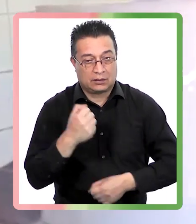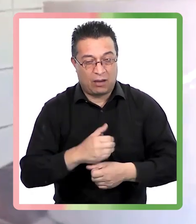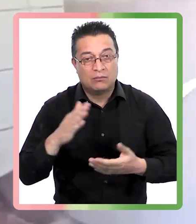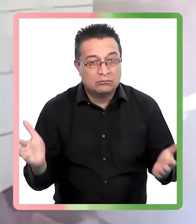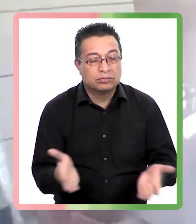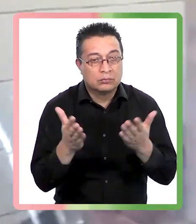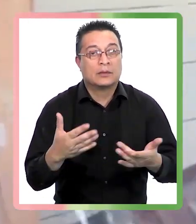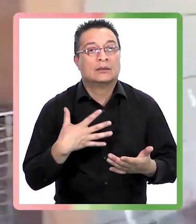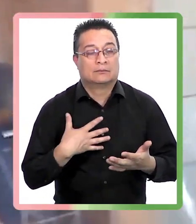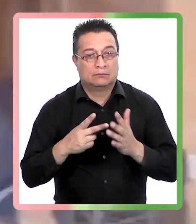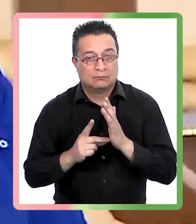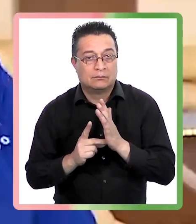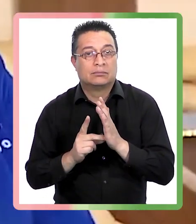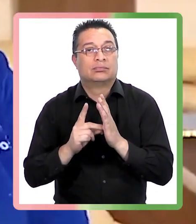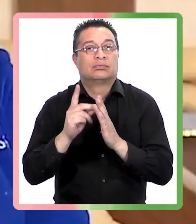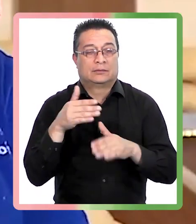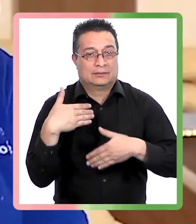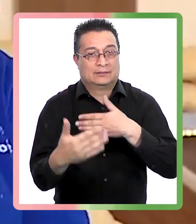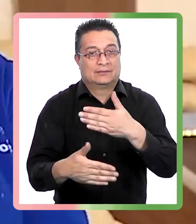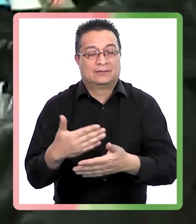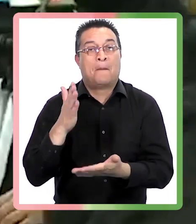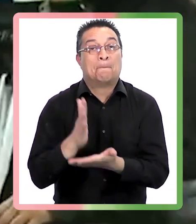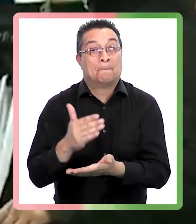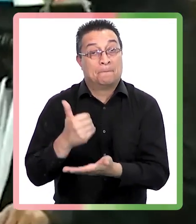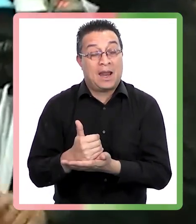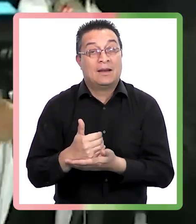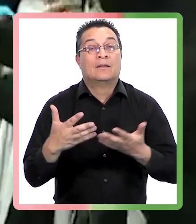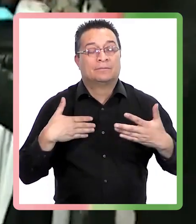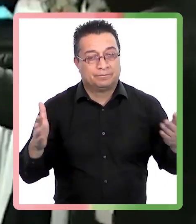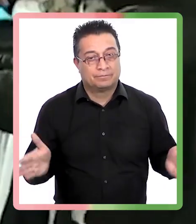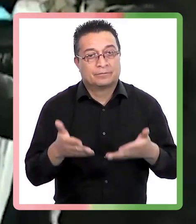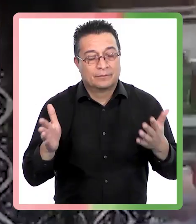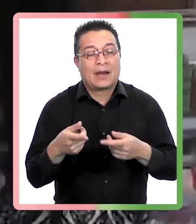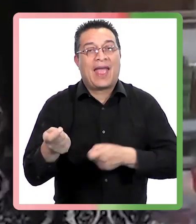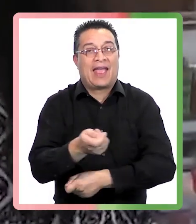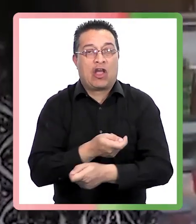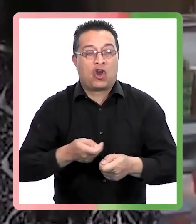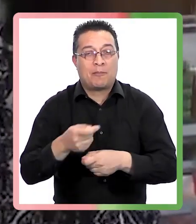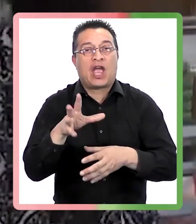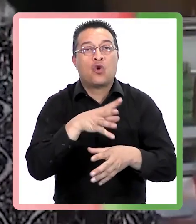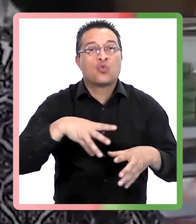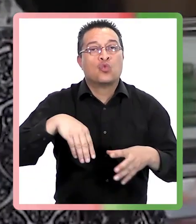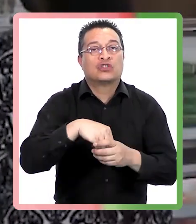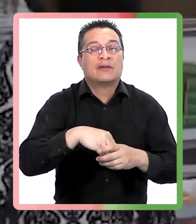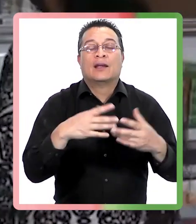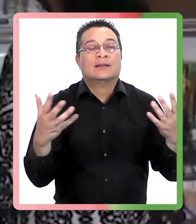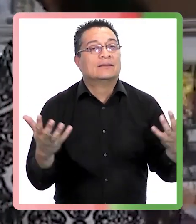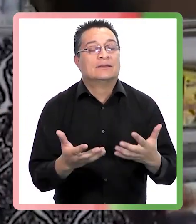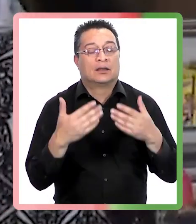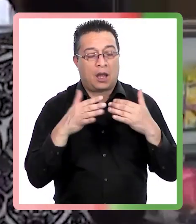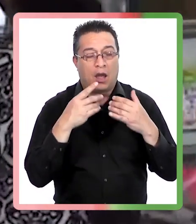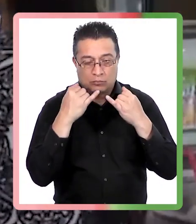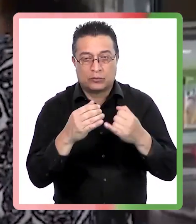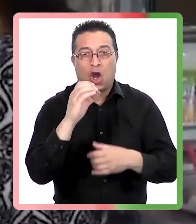recuperar empleo y hemos querido desarrollar y llevar adelante un plan de recuperación económica inclusiva, lo hemos